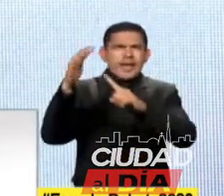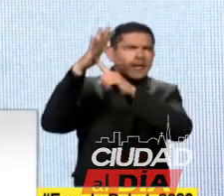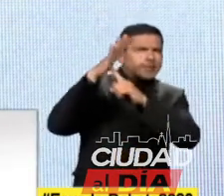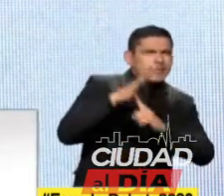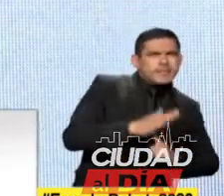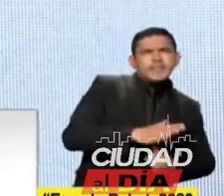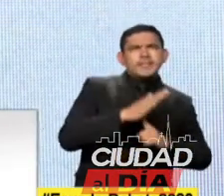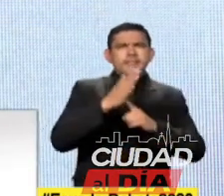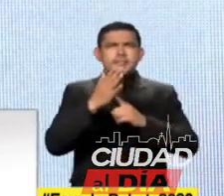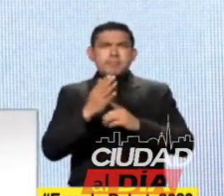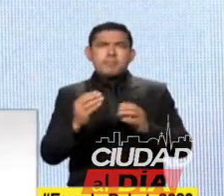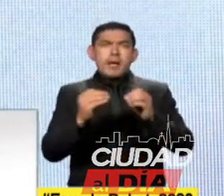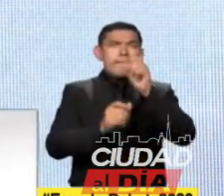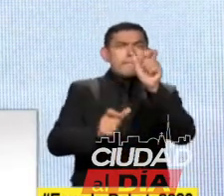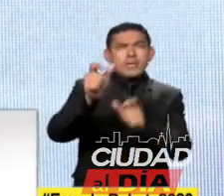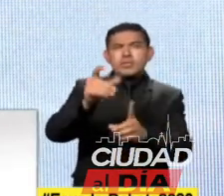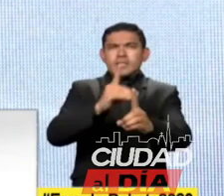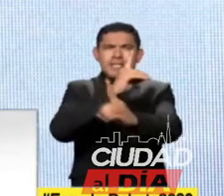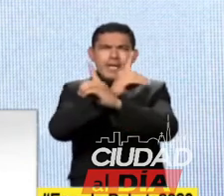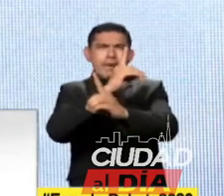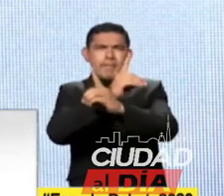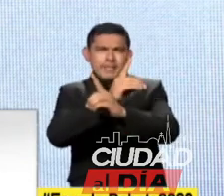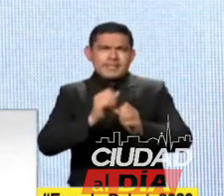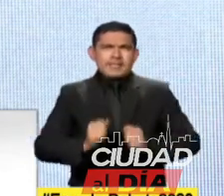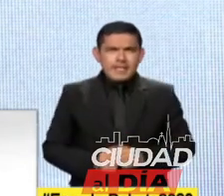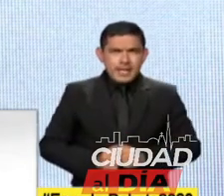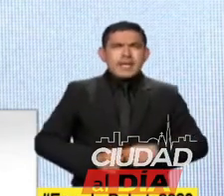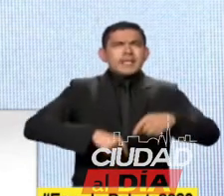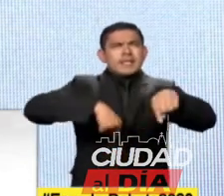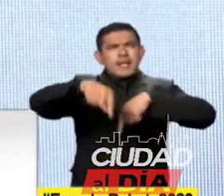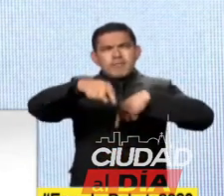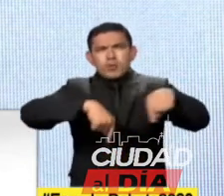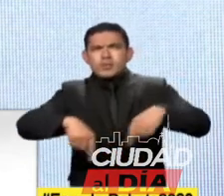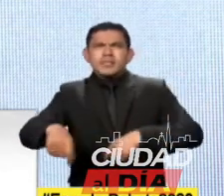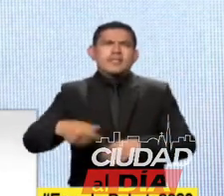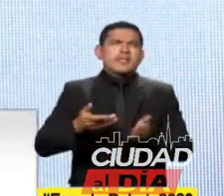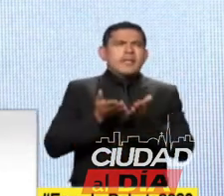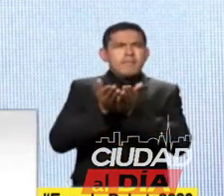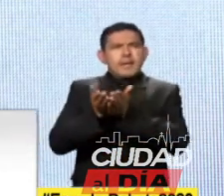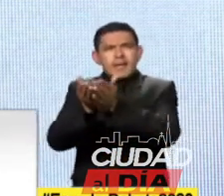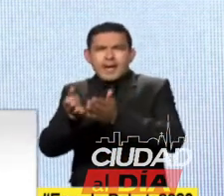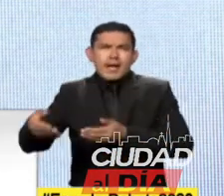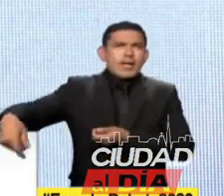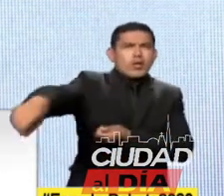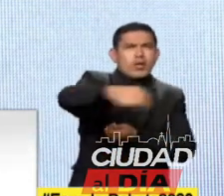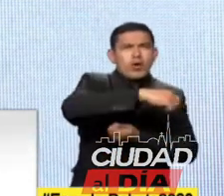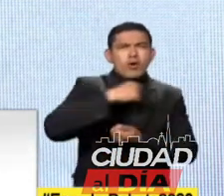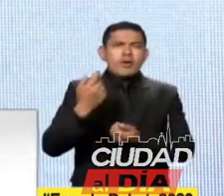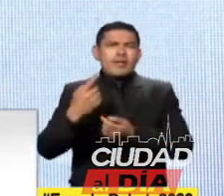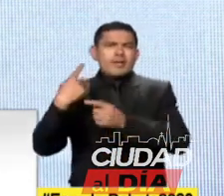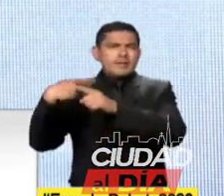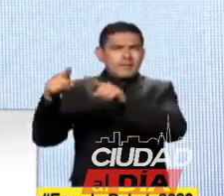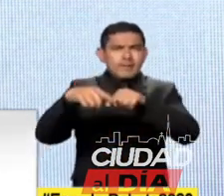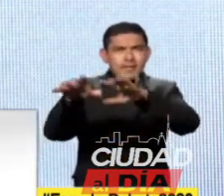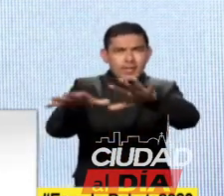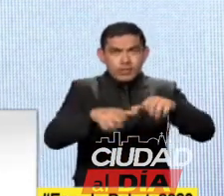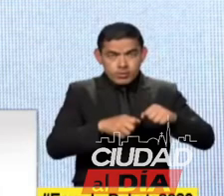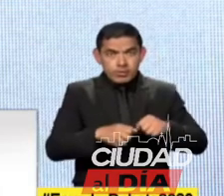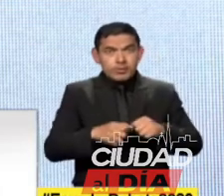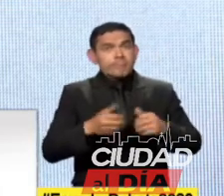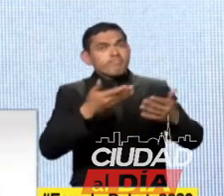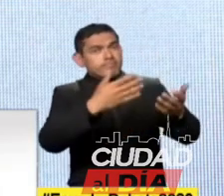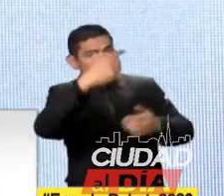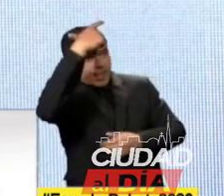de las personas con discapacidad de transportistas de pescadores de agricultores de muchos así que Daniel también